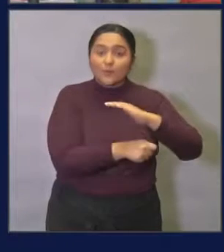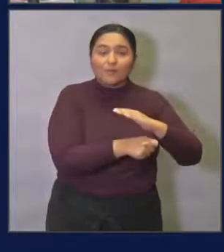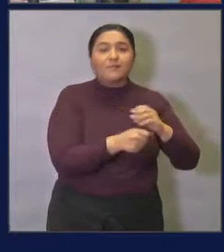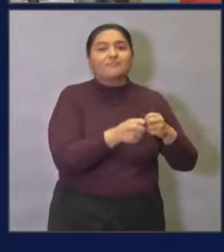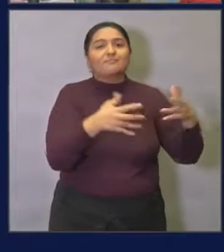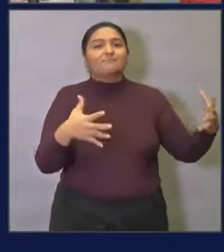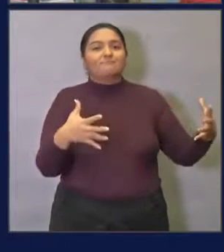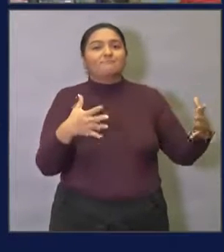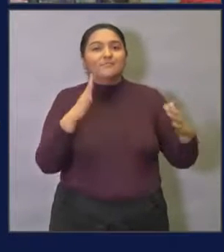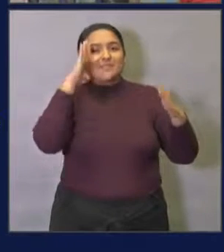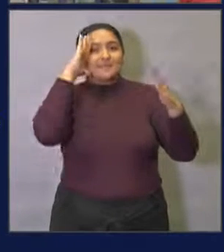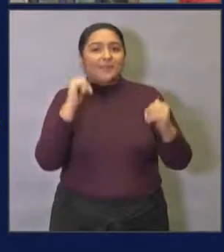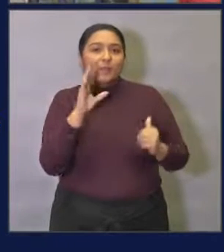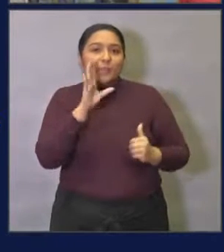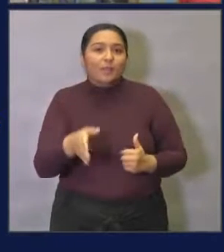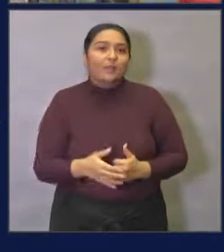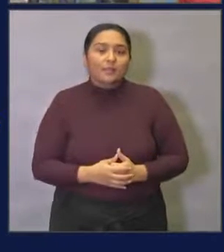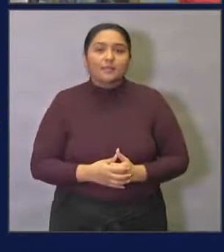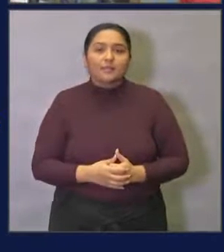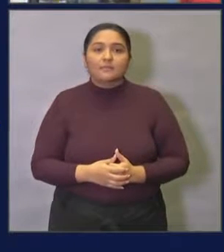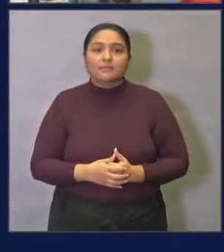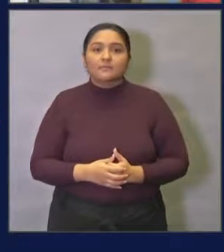aumentando. Next slide, please.